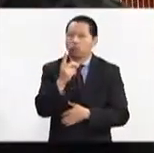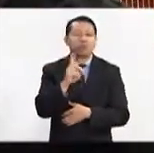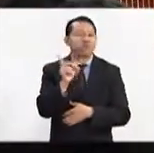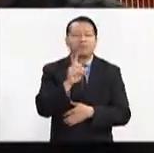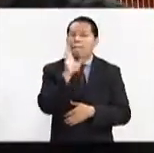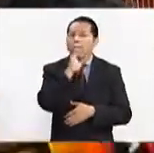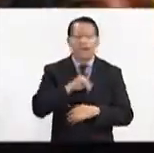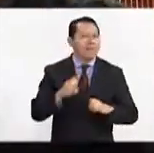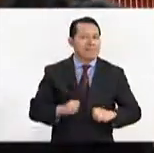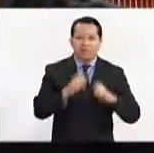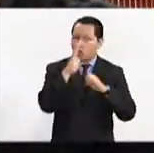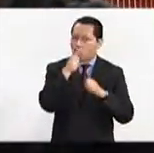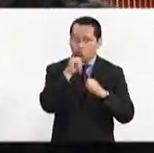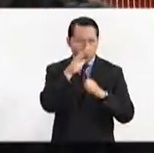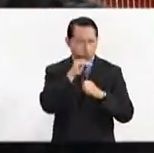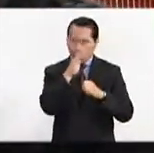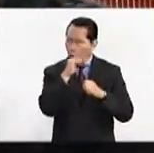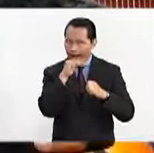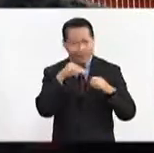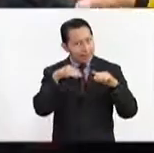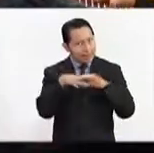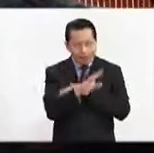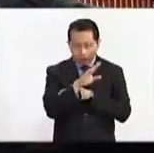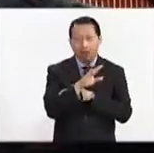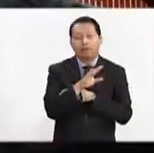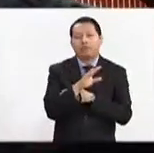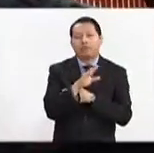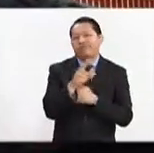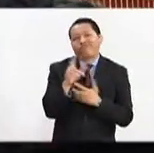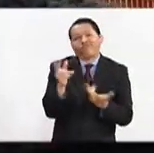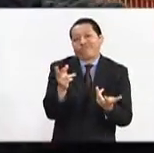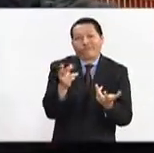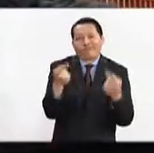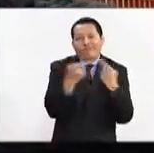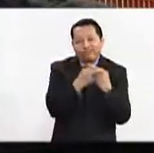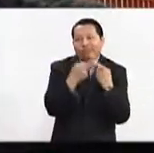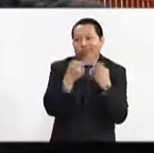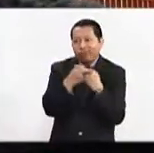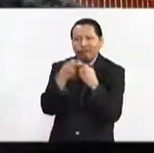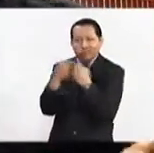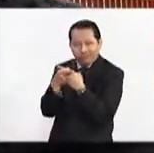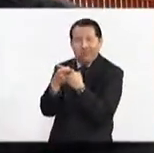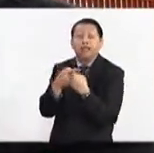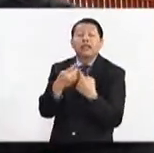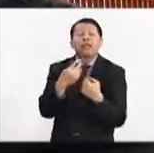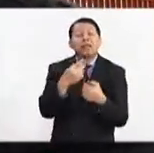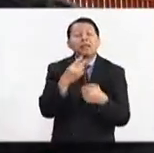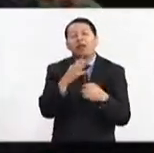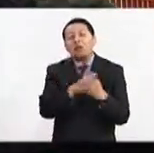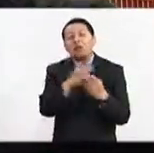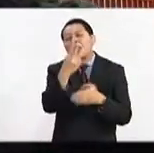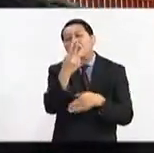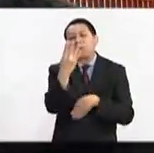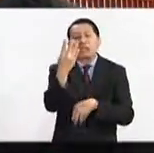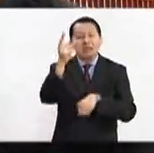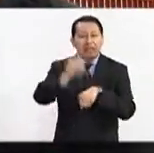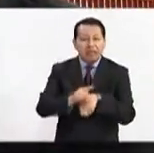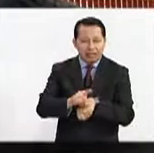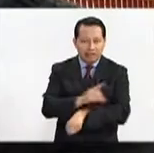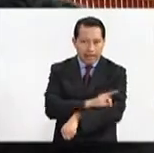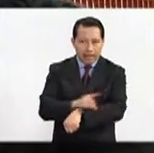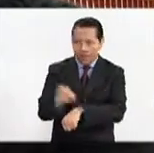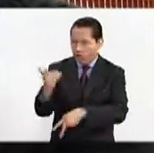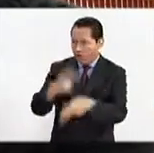que nunca se pusieron de acuerdo, nunca nos dieron un dictamen oficial, hasta que al 3er o 4.er día llegó el delegado, hizo una reunión con todos los